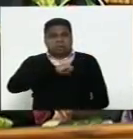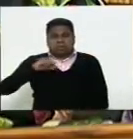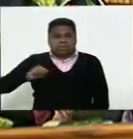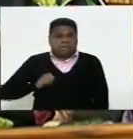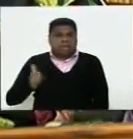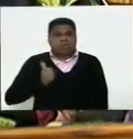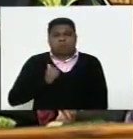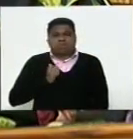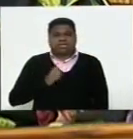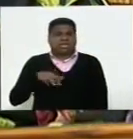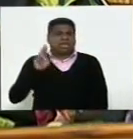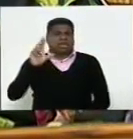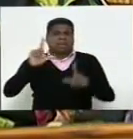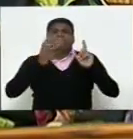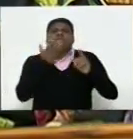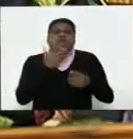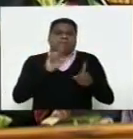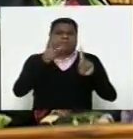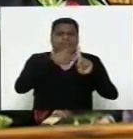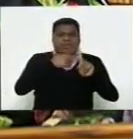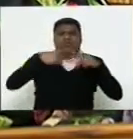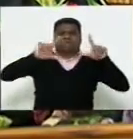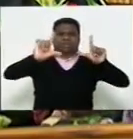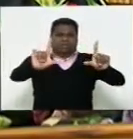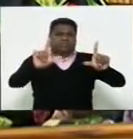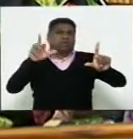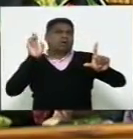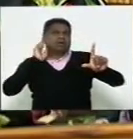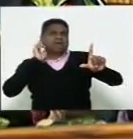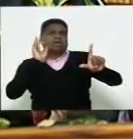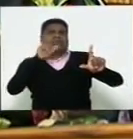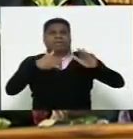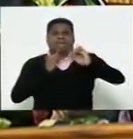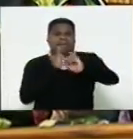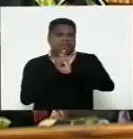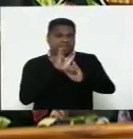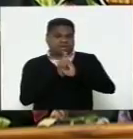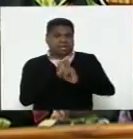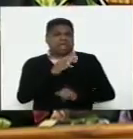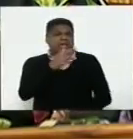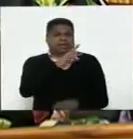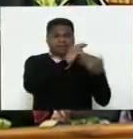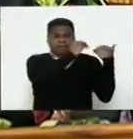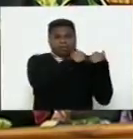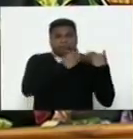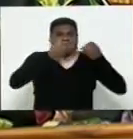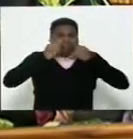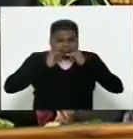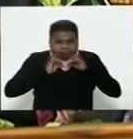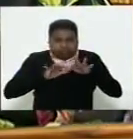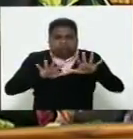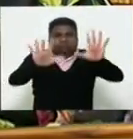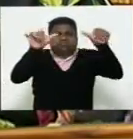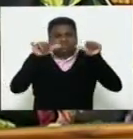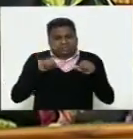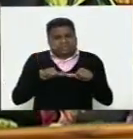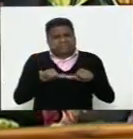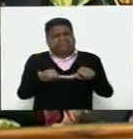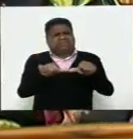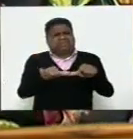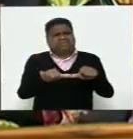televisivos, radiales y electrónicos, son responsables de difundir sistemática y